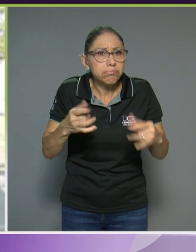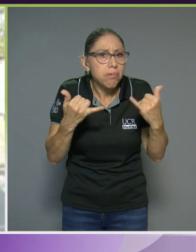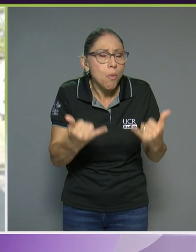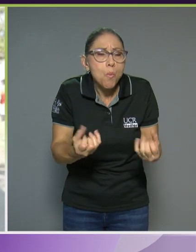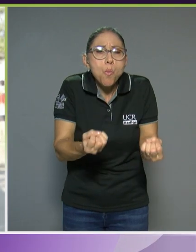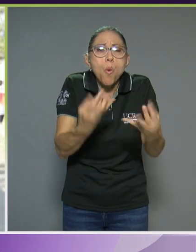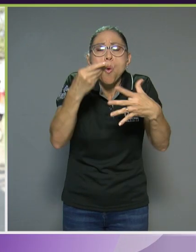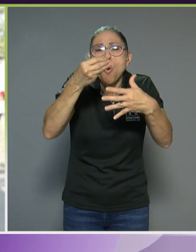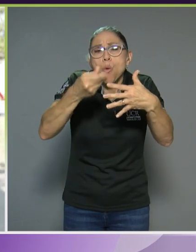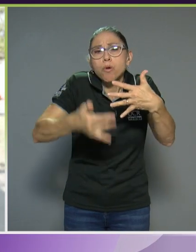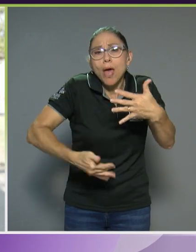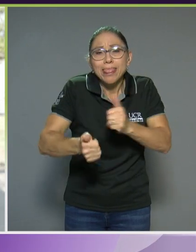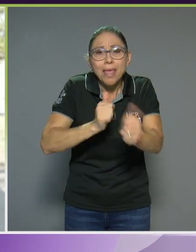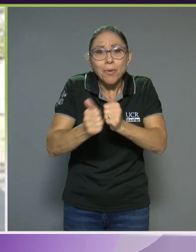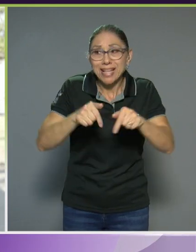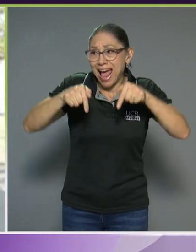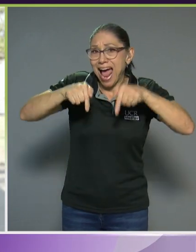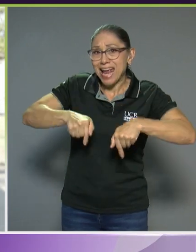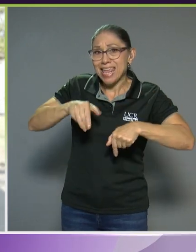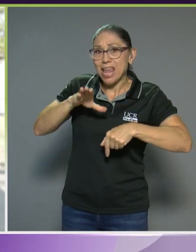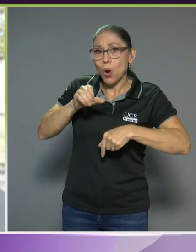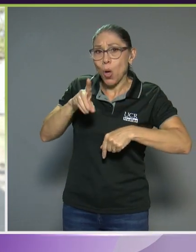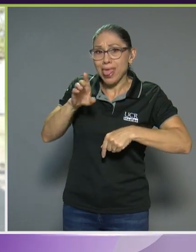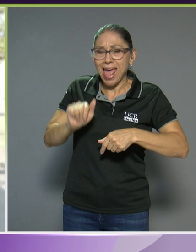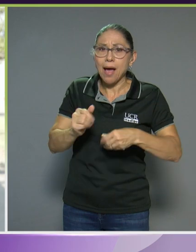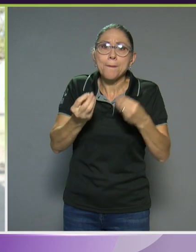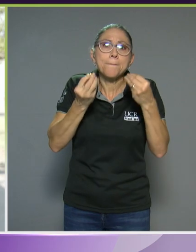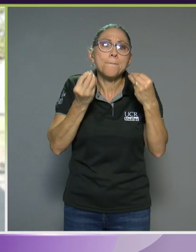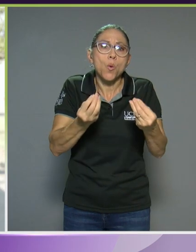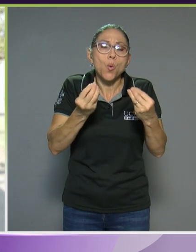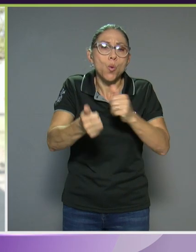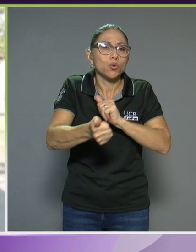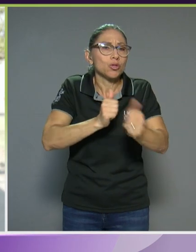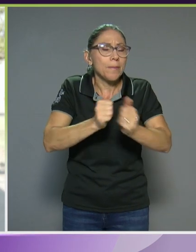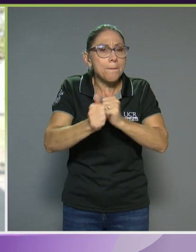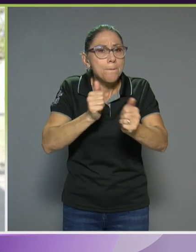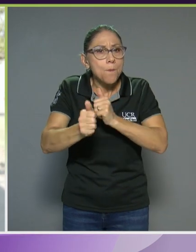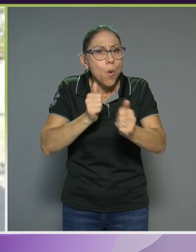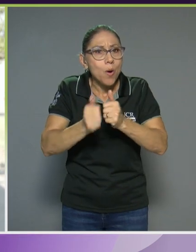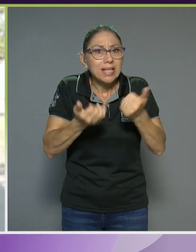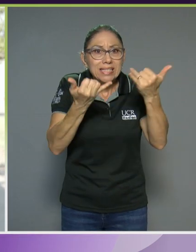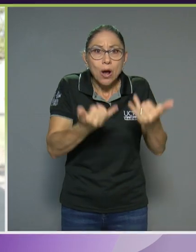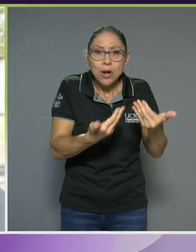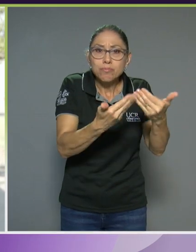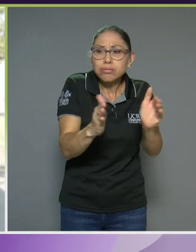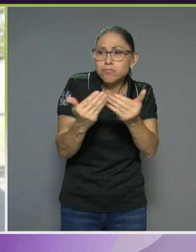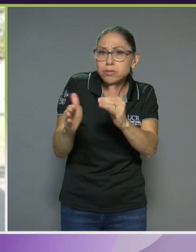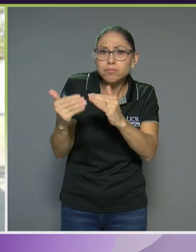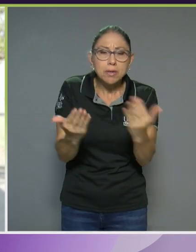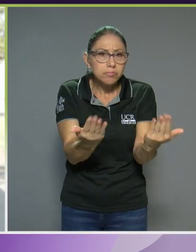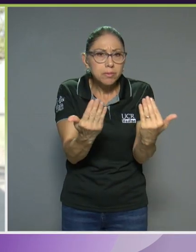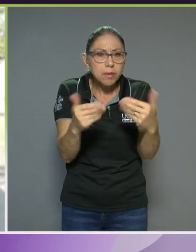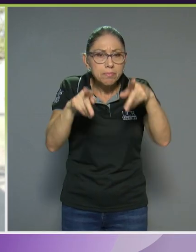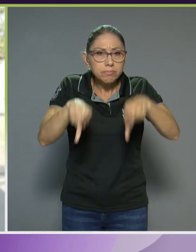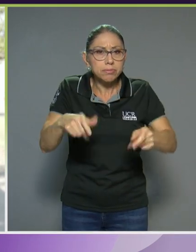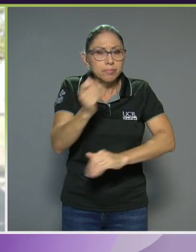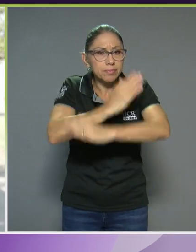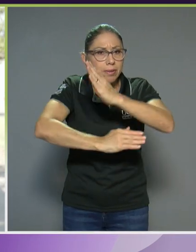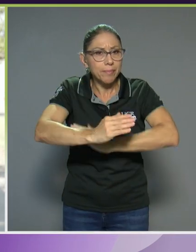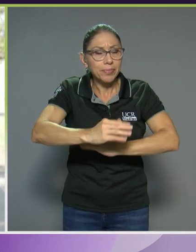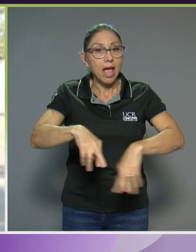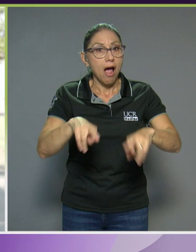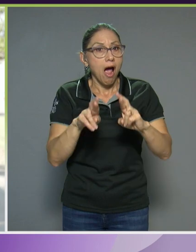deportes. Aquí en CODEA hay demasiados deportes realmente que se están abriendo para personas con discapacidad. Y ojalá